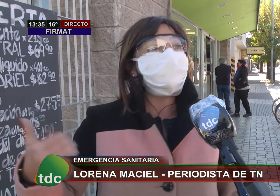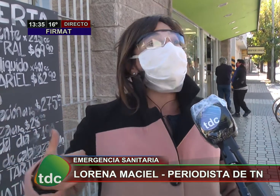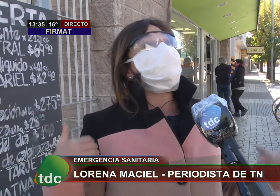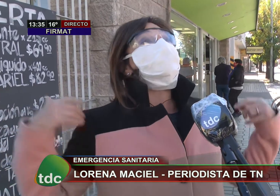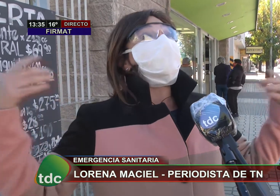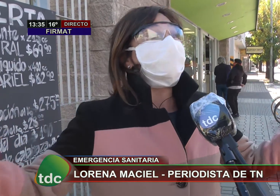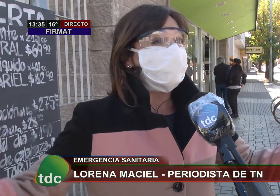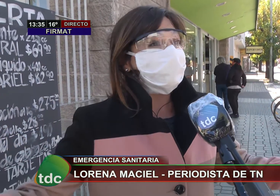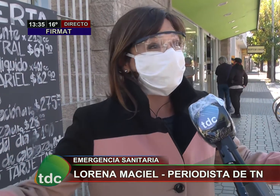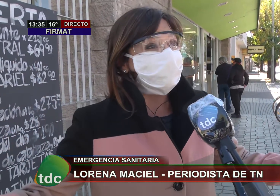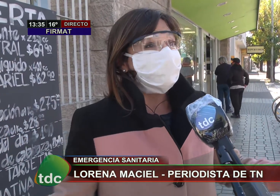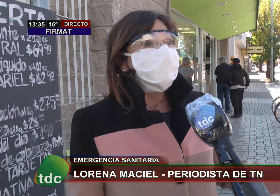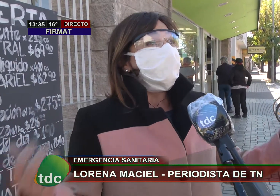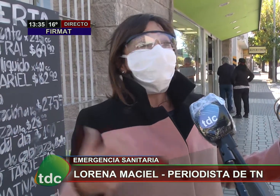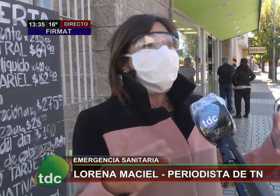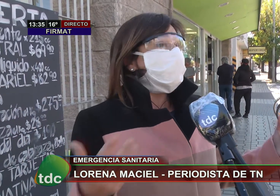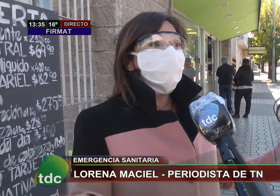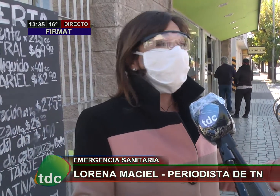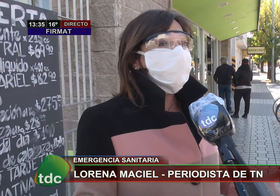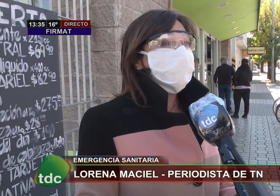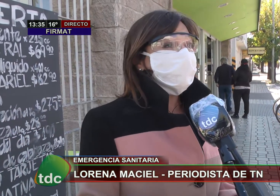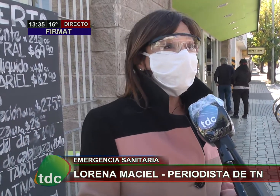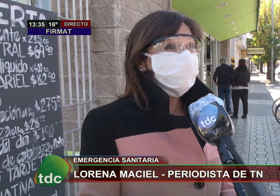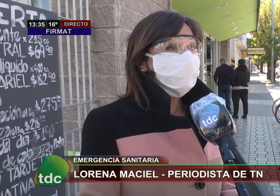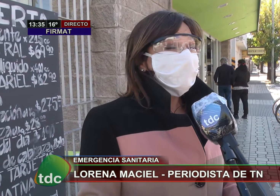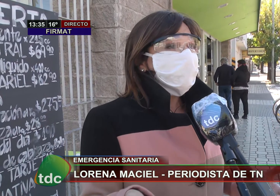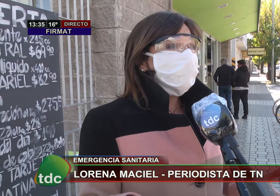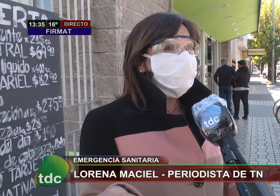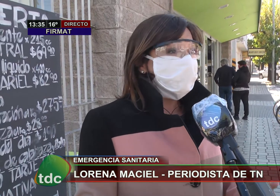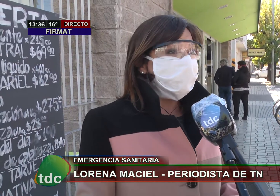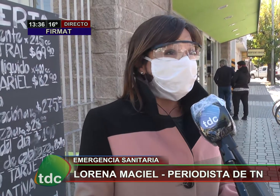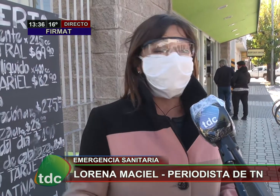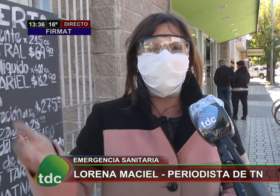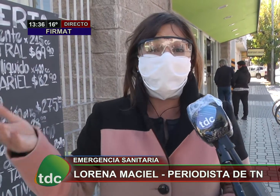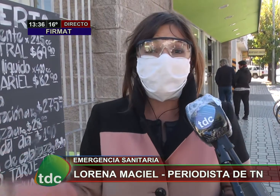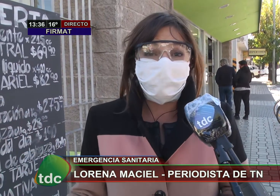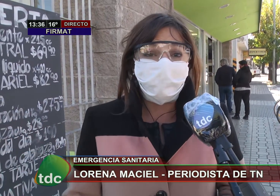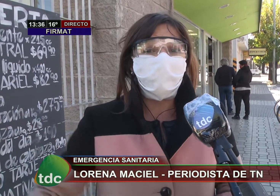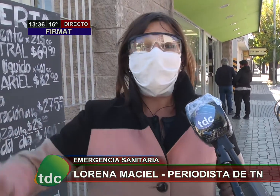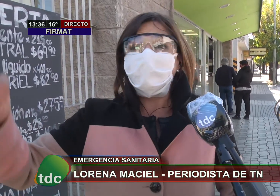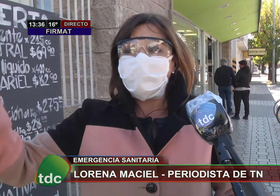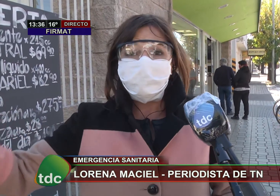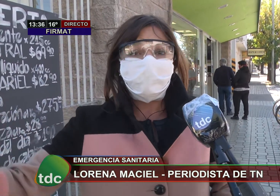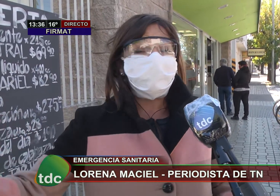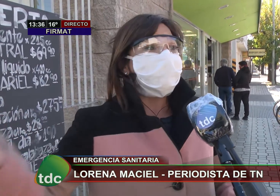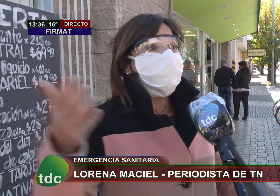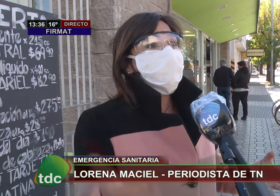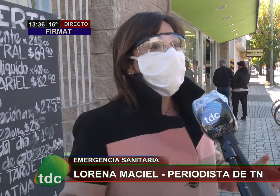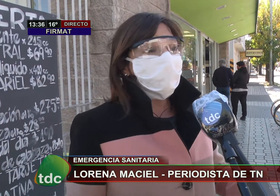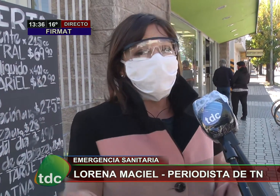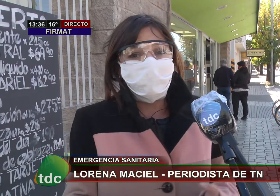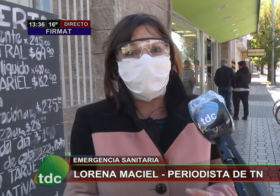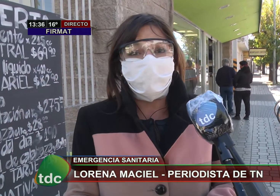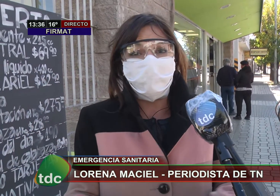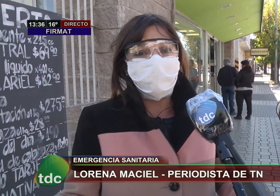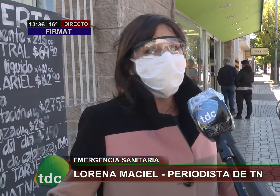salir de sus casas, nosotros tenemos que ir a la gente. Y no solamente no quedarnos en la capital, no quedarnos en la provincia, venir a Santa Fe, ir a Salta. La tenemos a